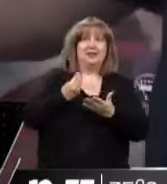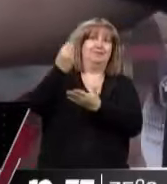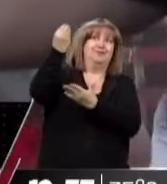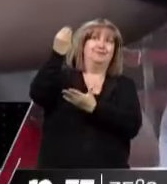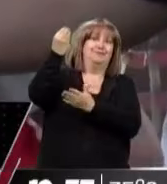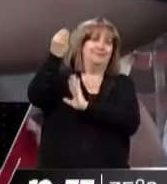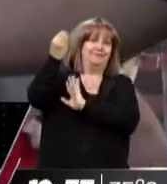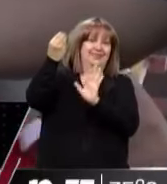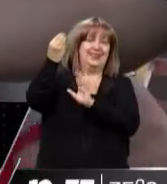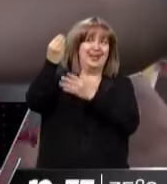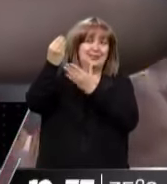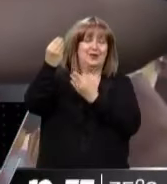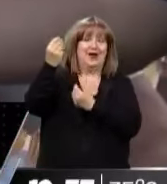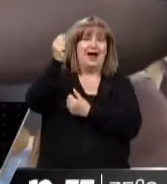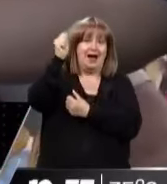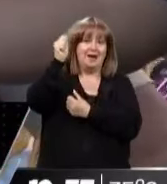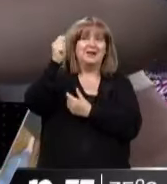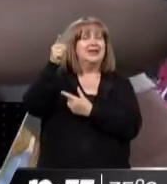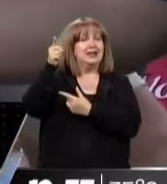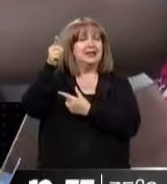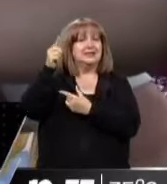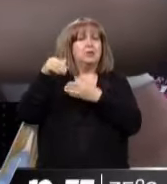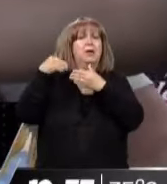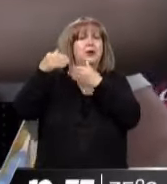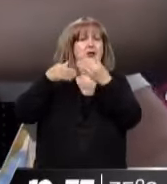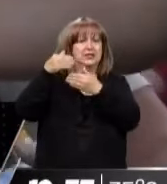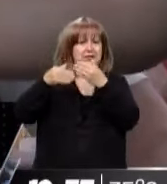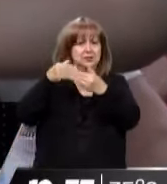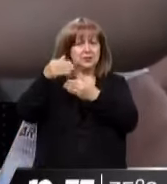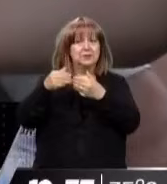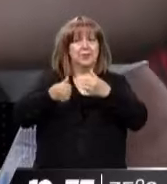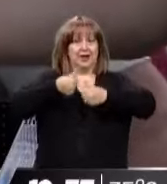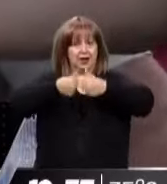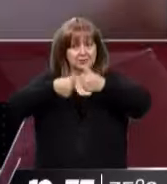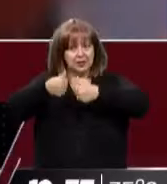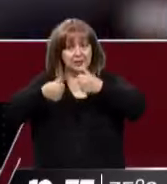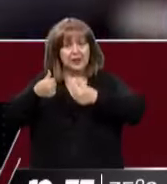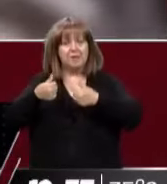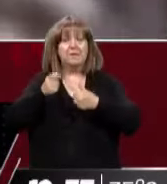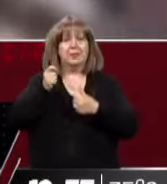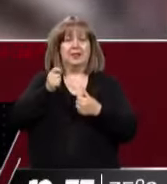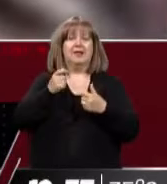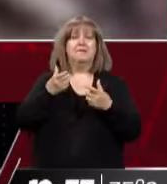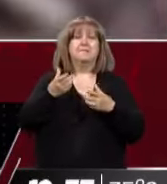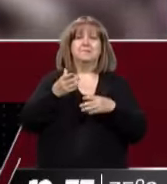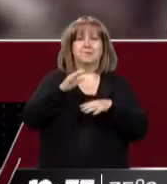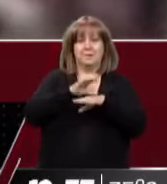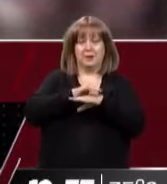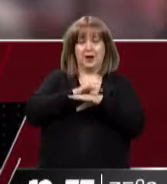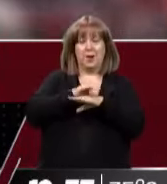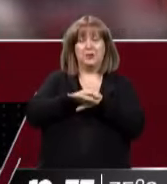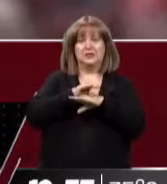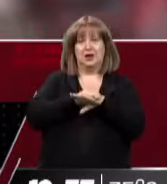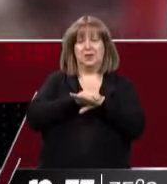realmente este proceso tan corto creo que mérito de como te dije en otras